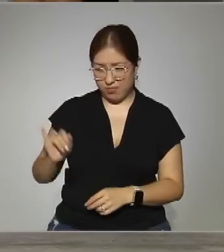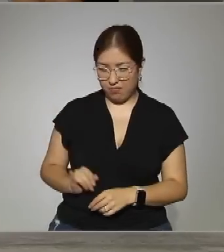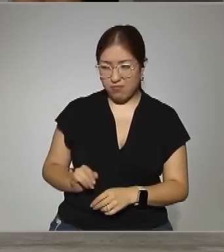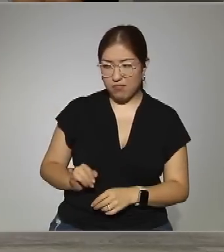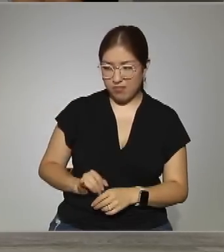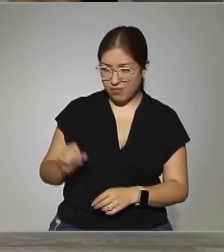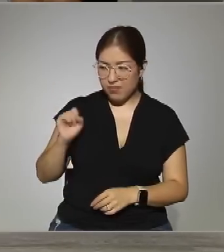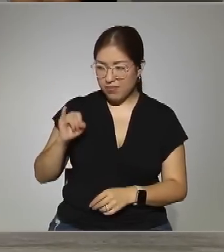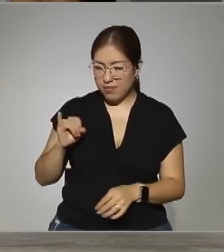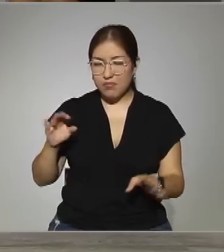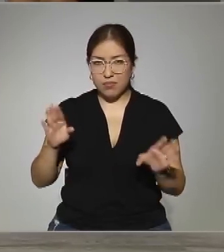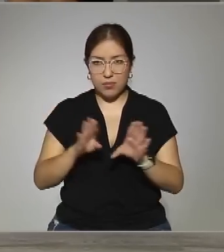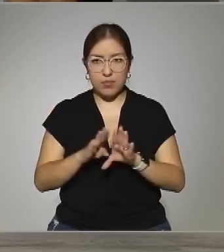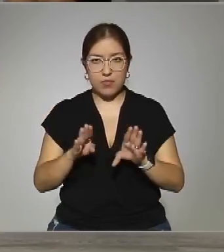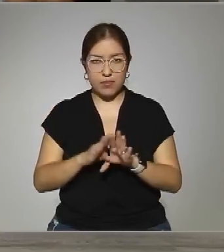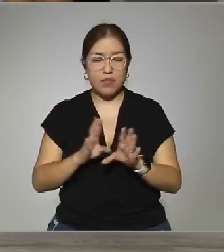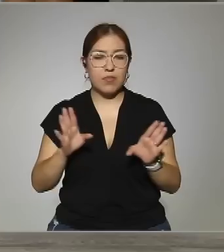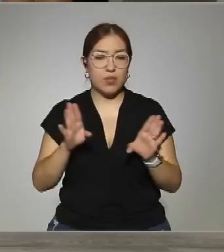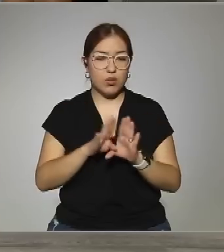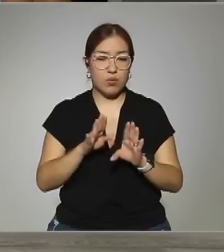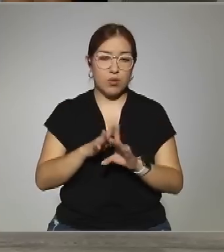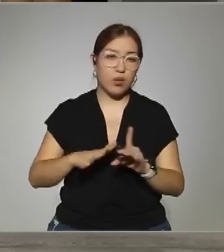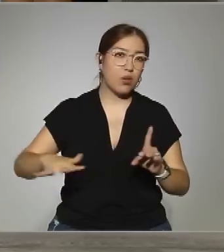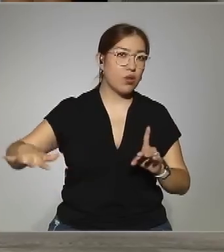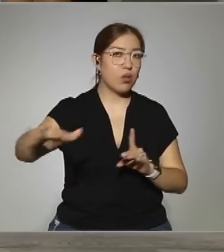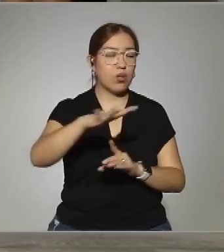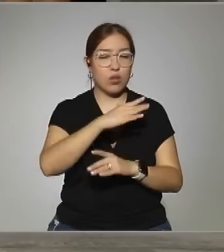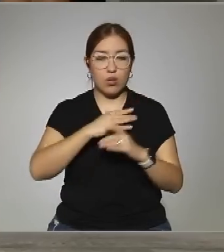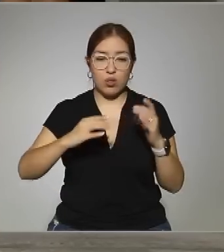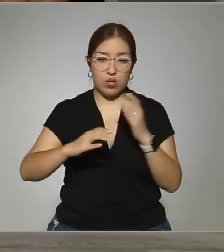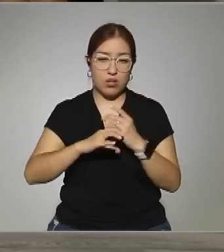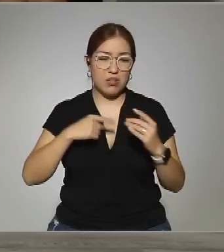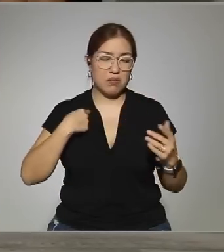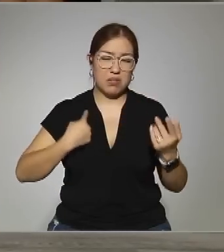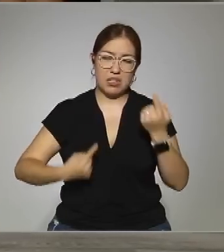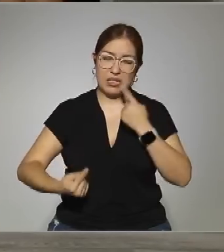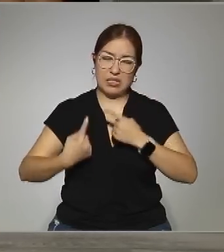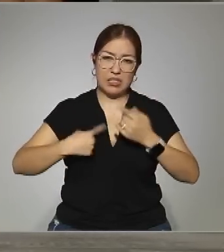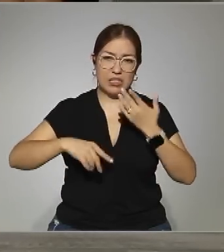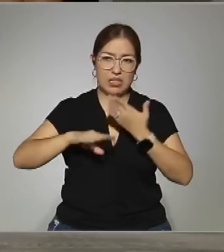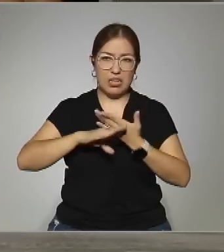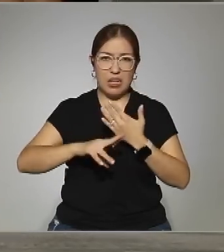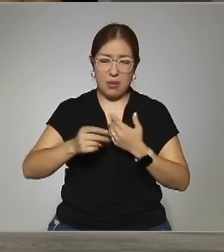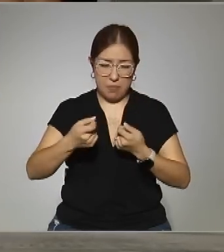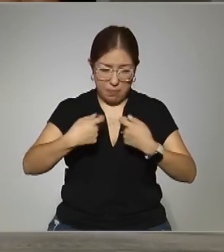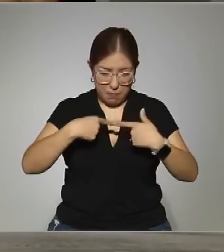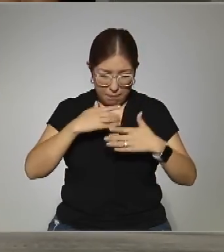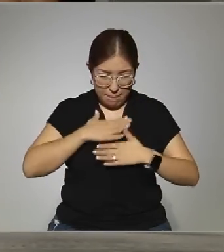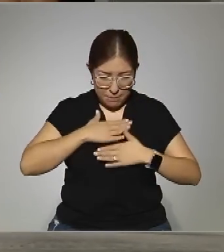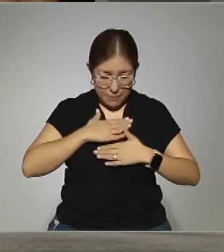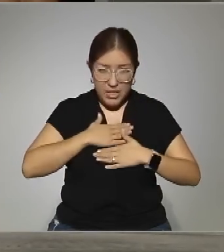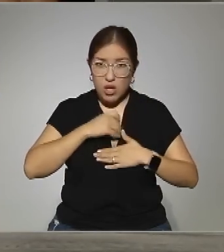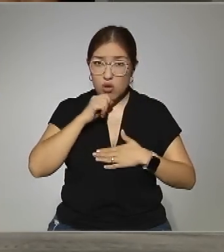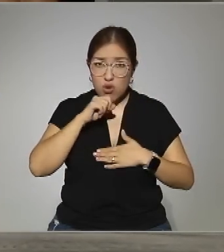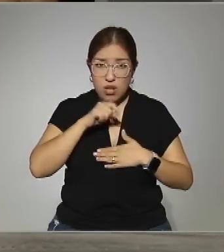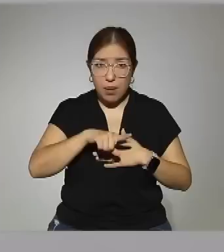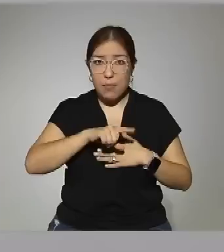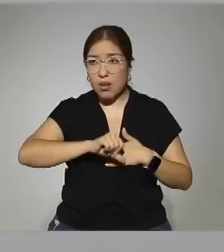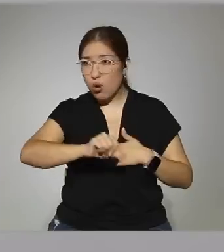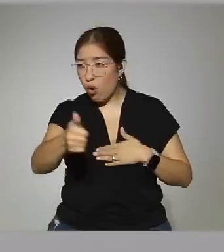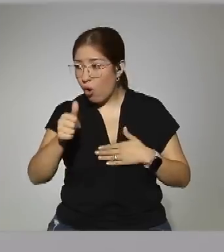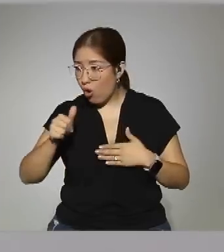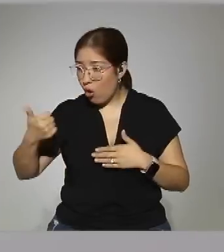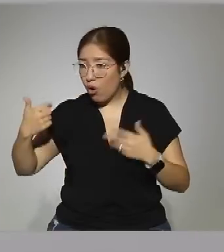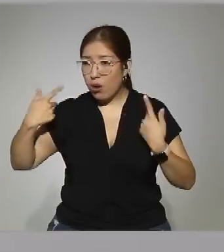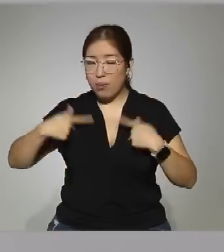de cómo afecta a los vínculos, a tu entorno, que no nada más es algo que está afectando en mí, sino que ya está impactando en los demás. Claro. Me